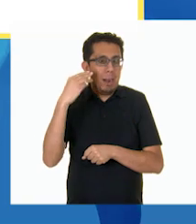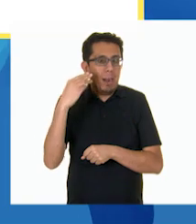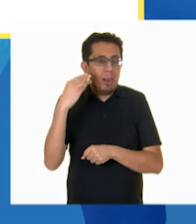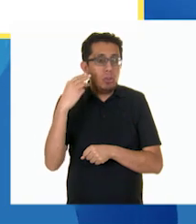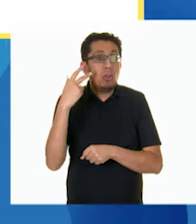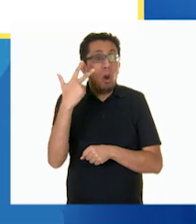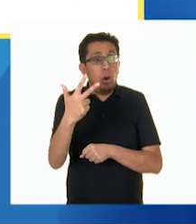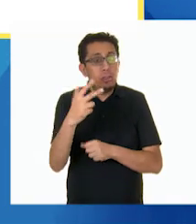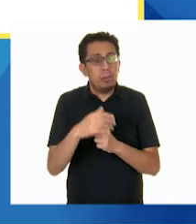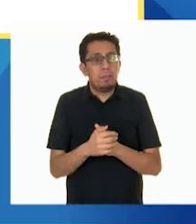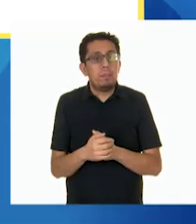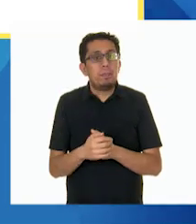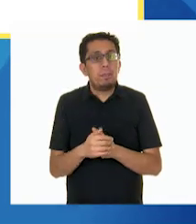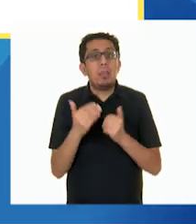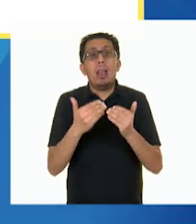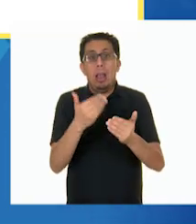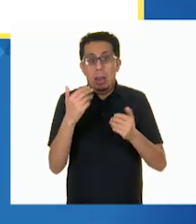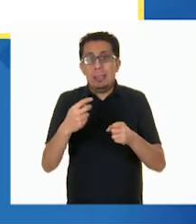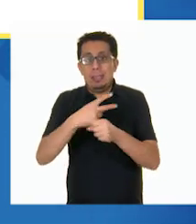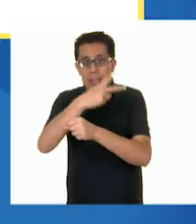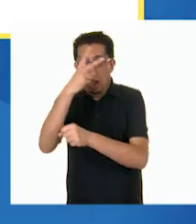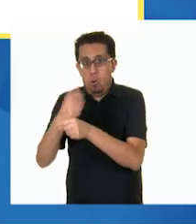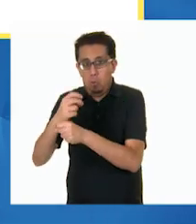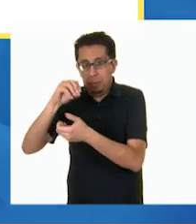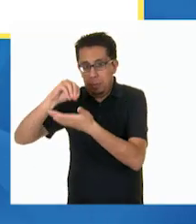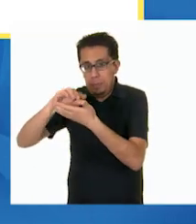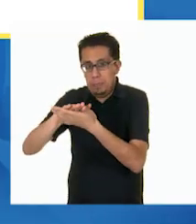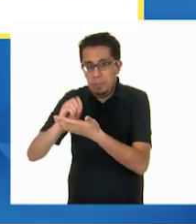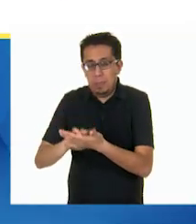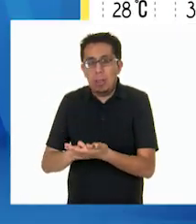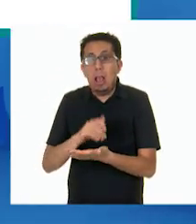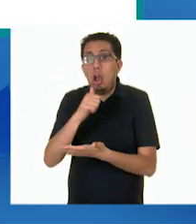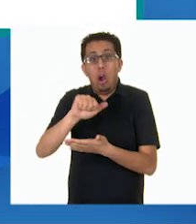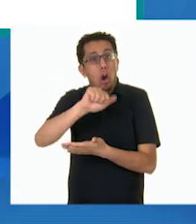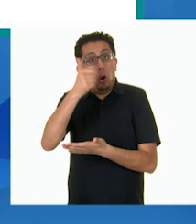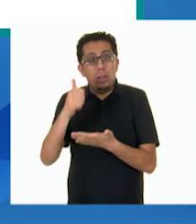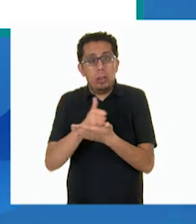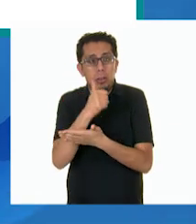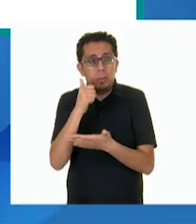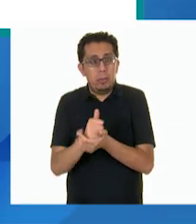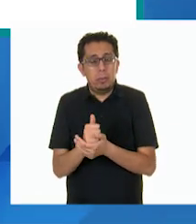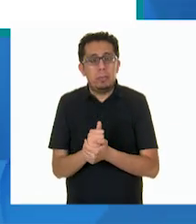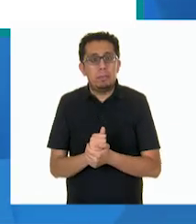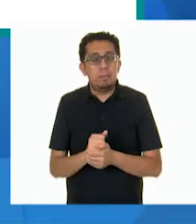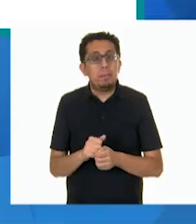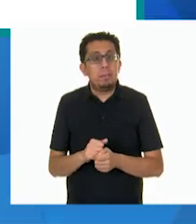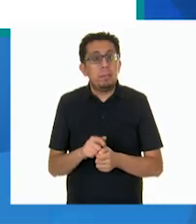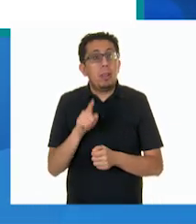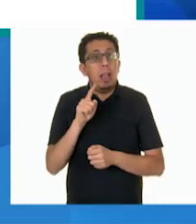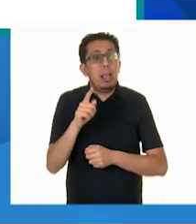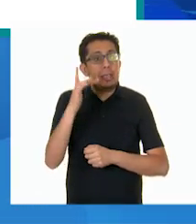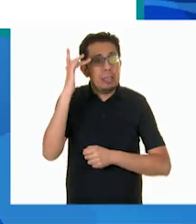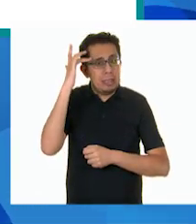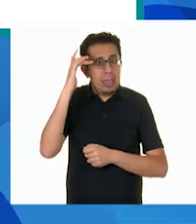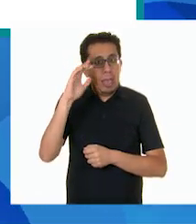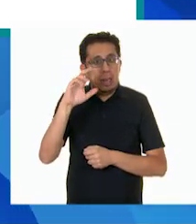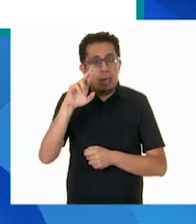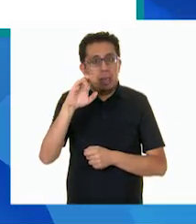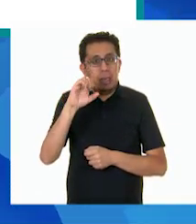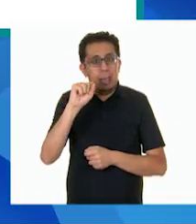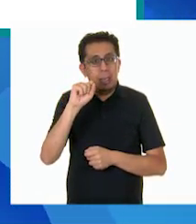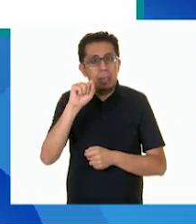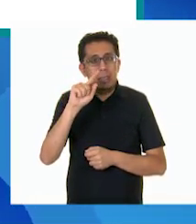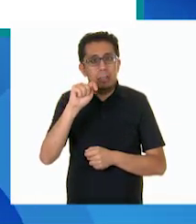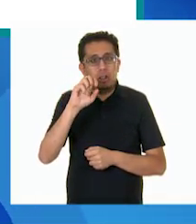Muy bien. Ahora vemos el segundo registro. Ujú. ¿De qué ciudad es? Este segundo registro es de San Cristóbal de las Casas,